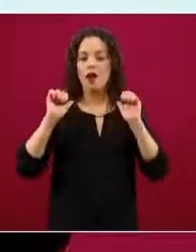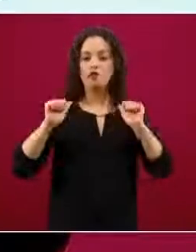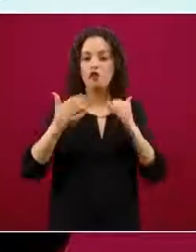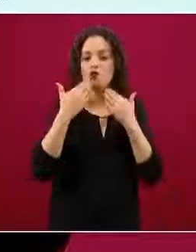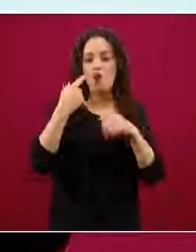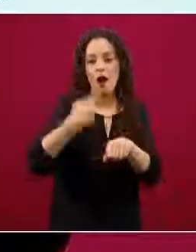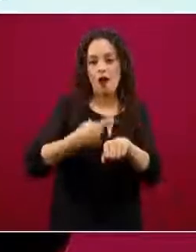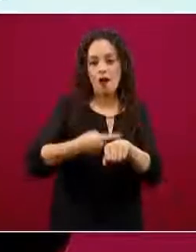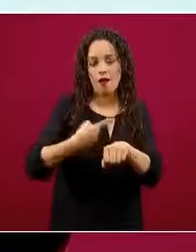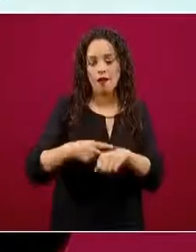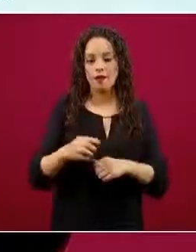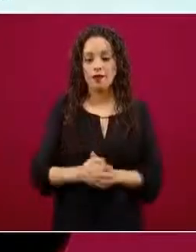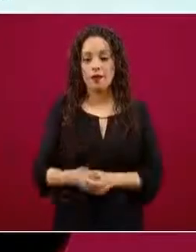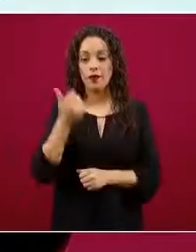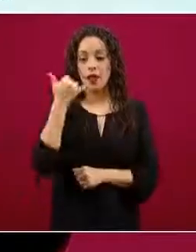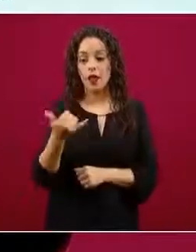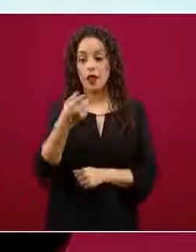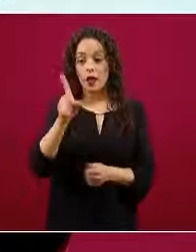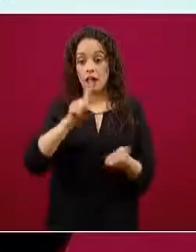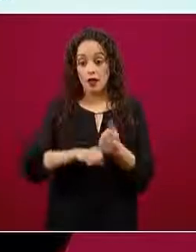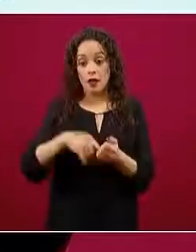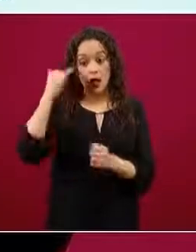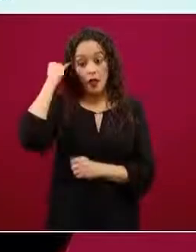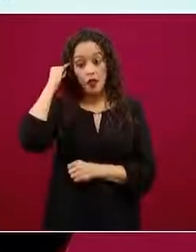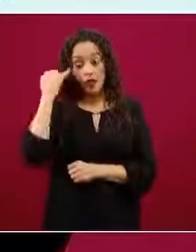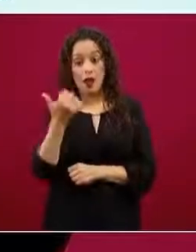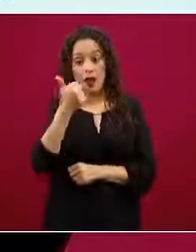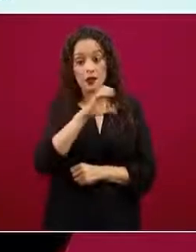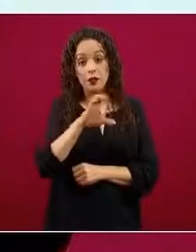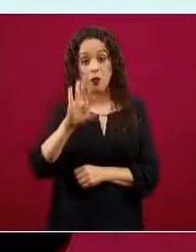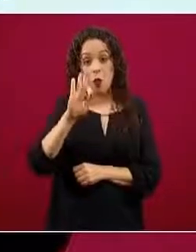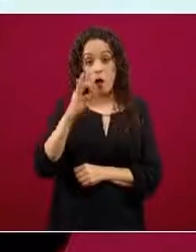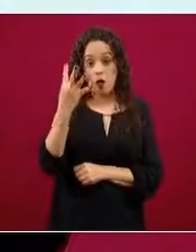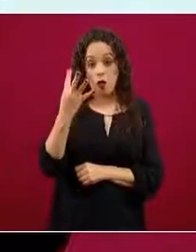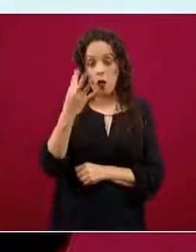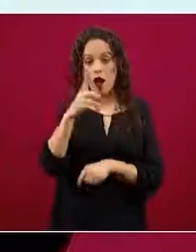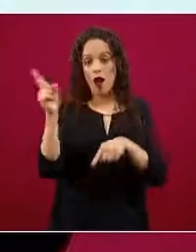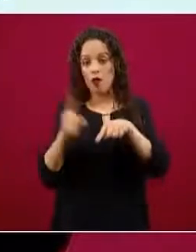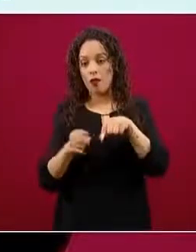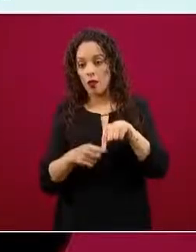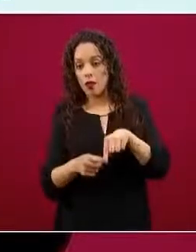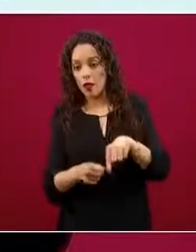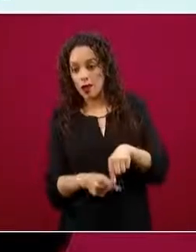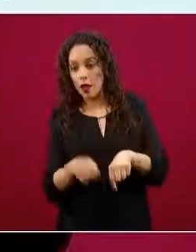Y los indígenas de los 644 descartamos